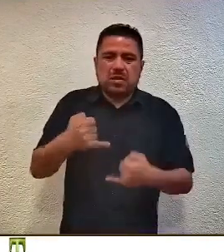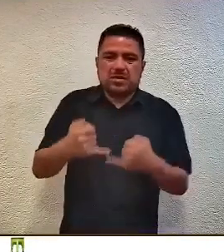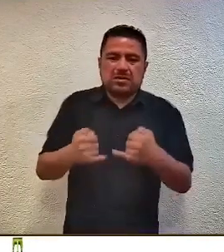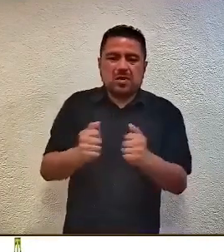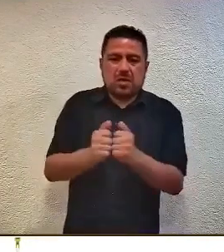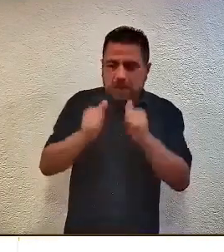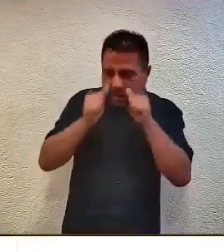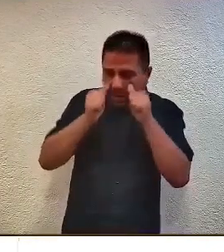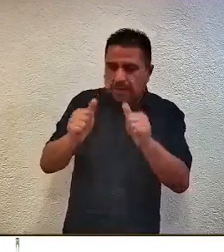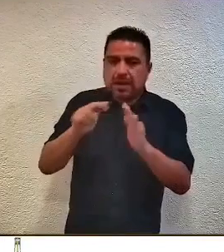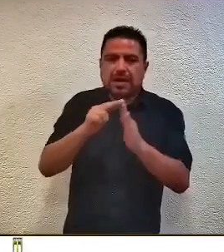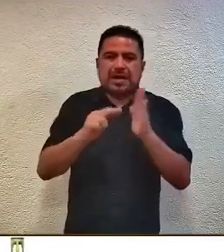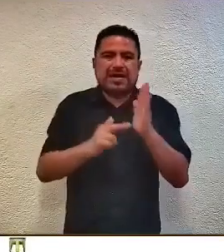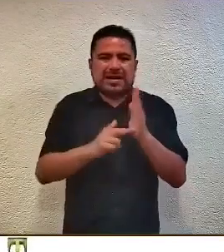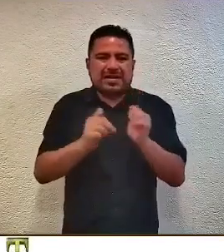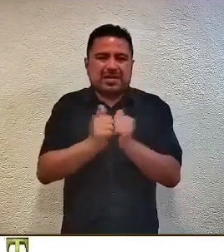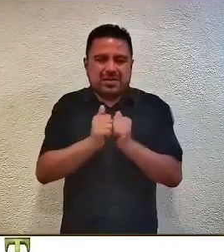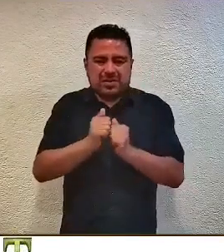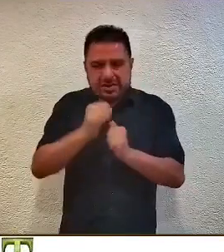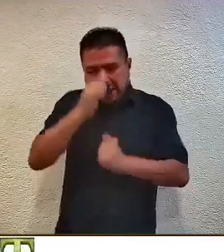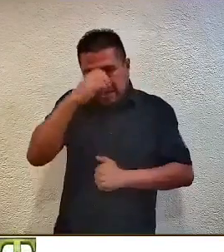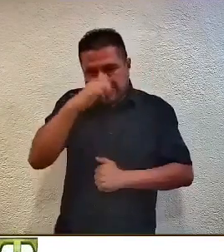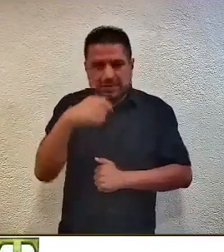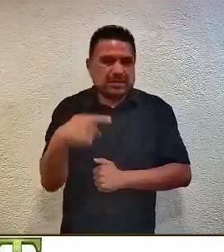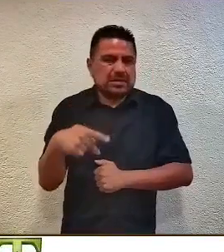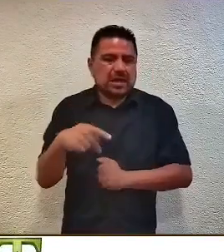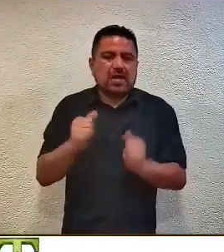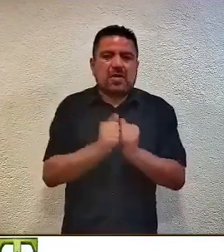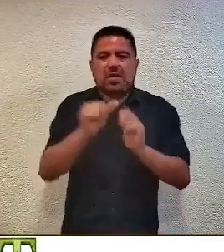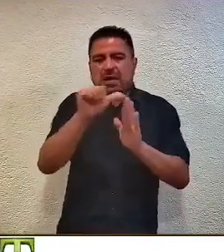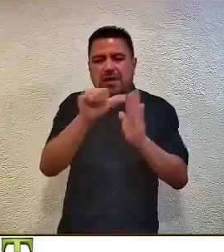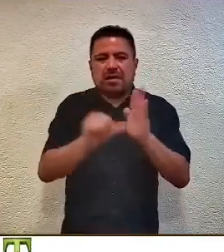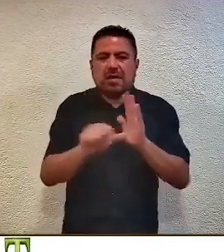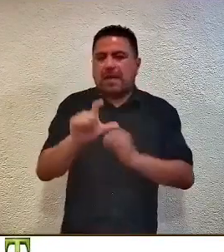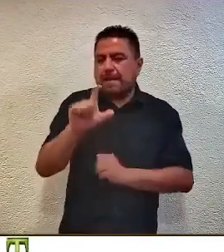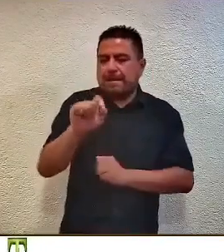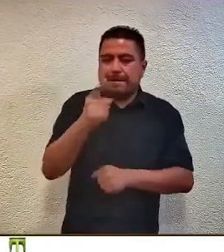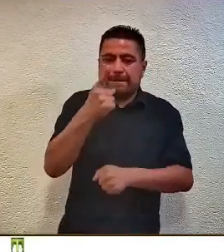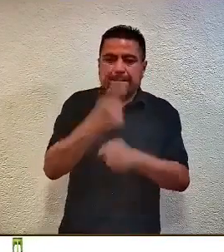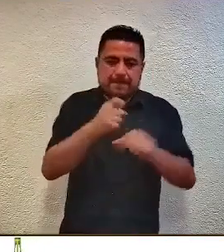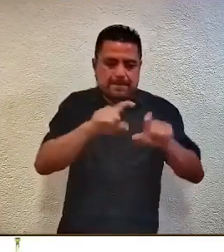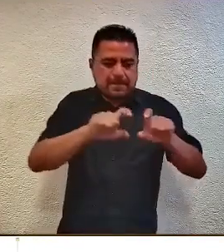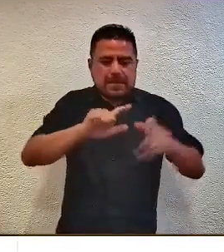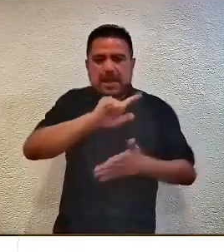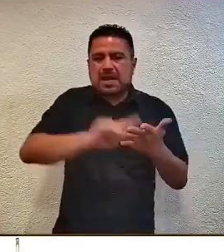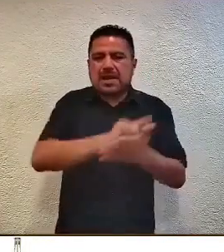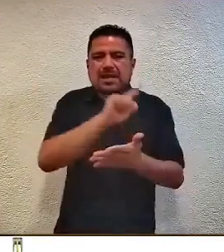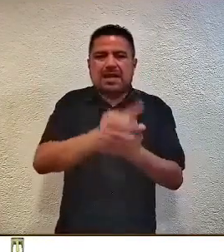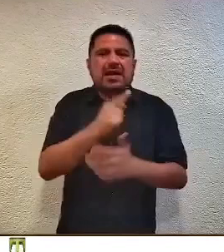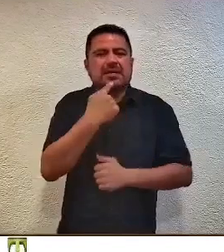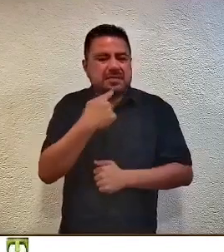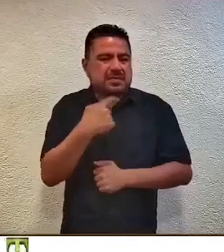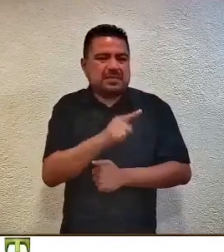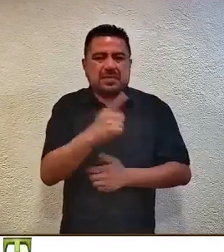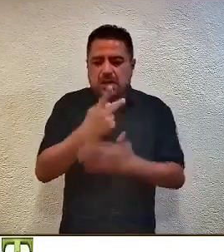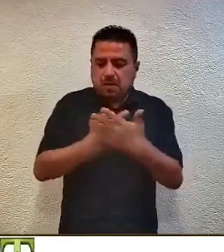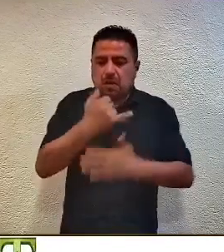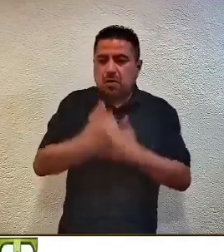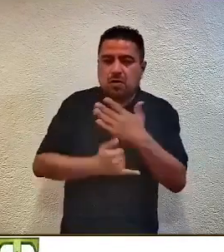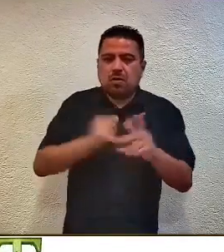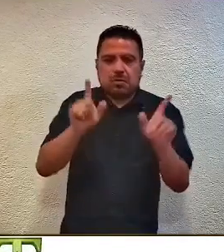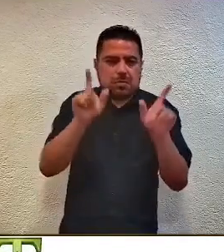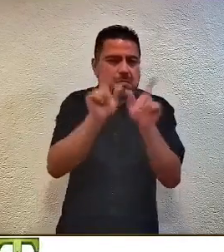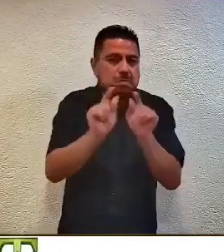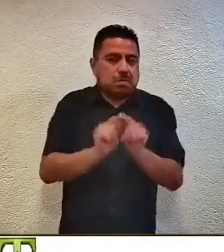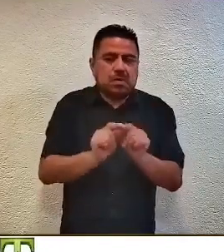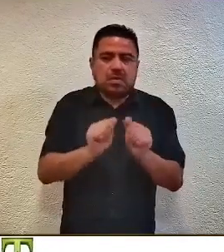reglas de la lógica, de la sana crítica y de la experiencia, en términos del artículo 20, primer párrafo de la Ley de Medios de Impugnación, en el proyecto se concluye